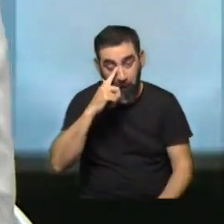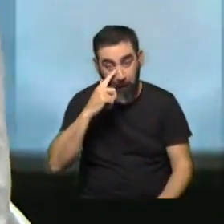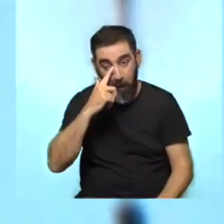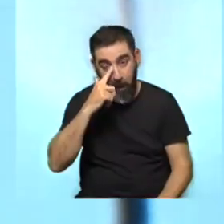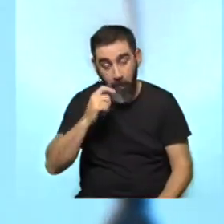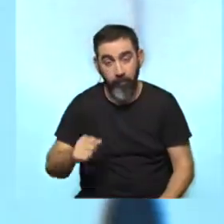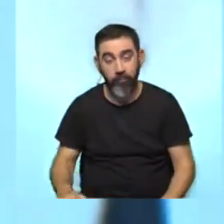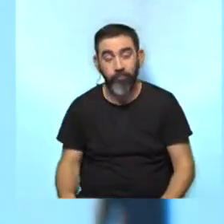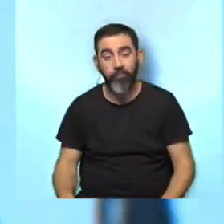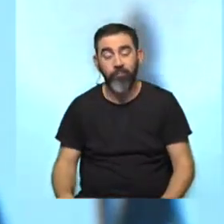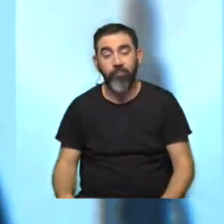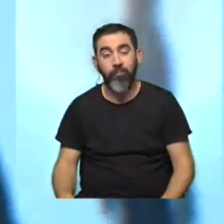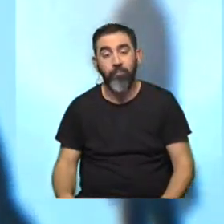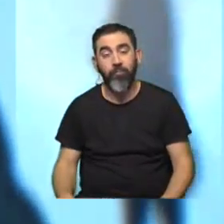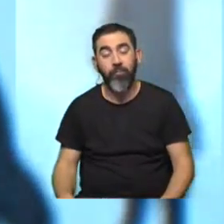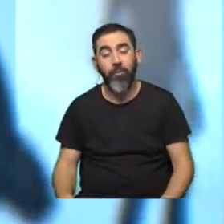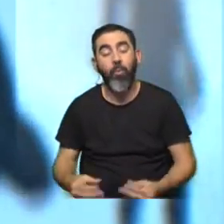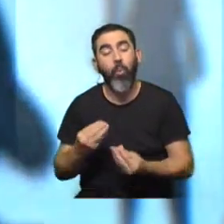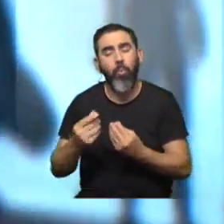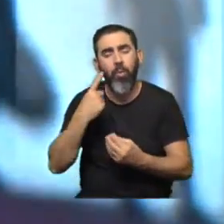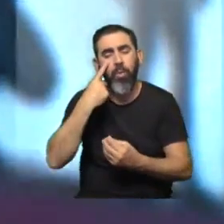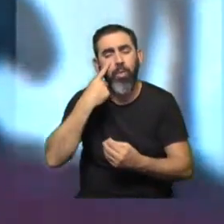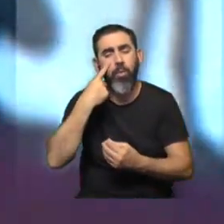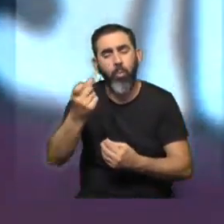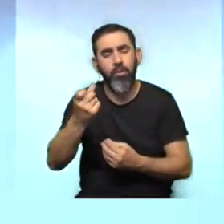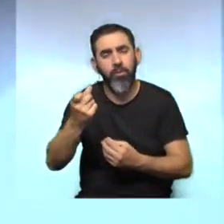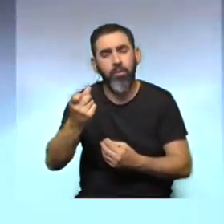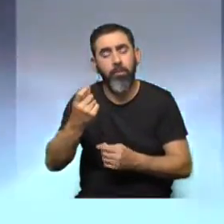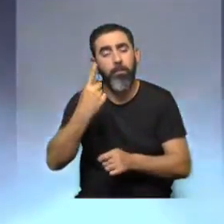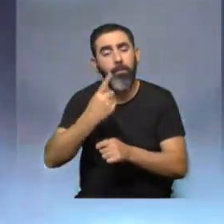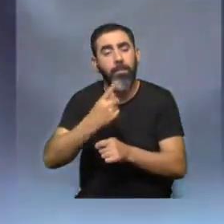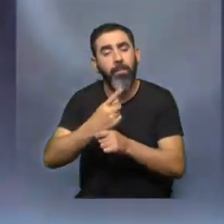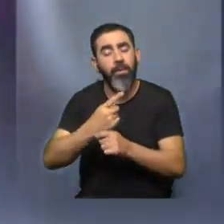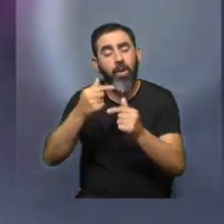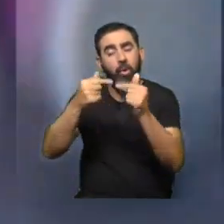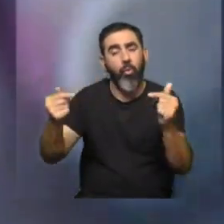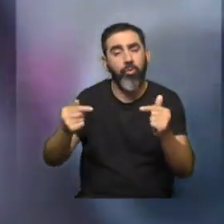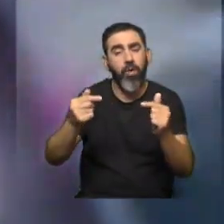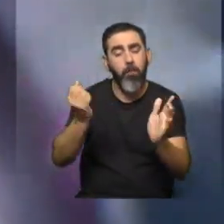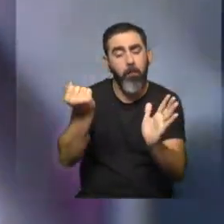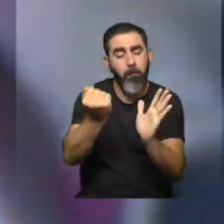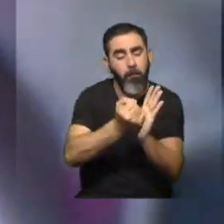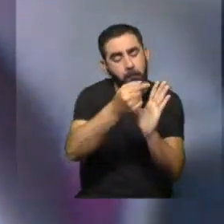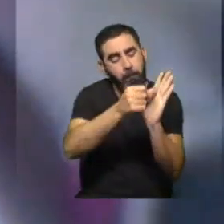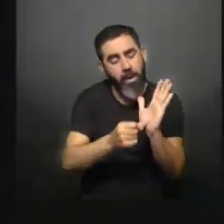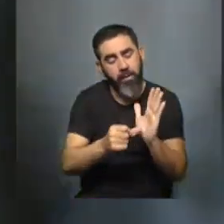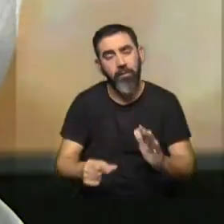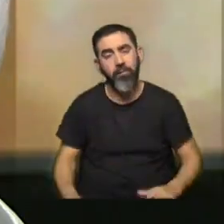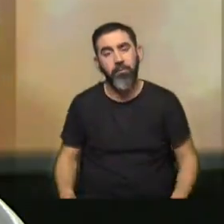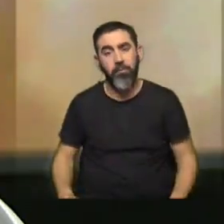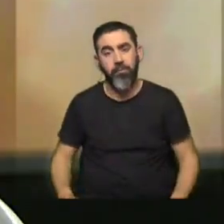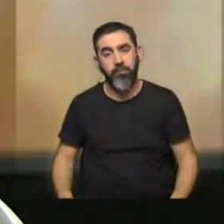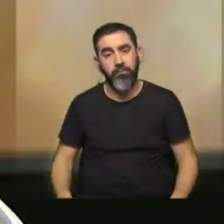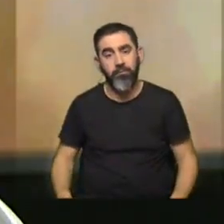¿no? ¿Cómo apareció y cómo se dieron cuenta de la primera pieza que tenía una marca de este tipo, Richard? No, de hecho, esto es